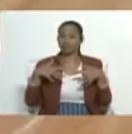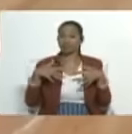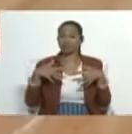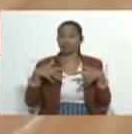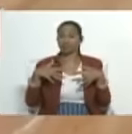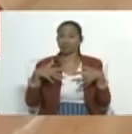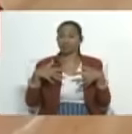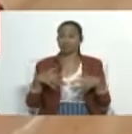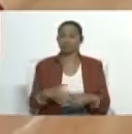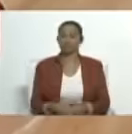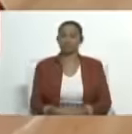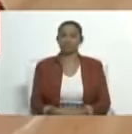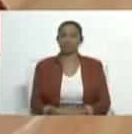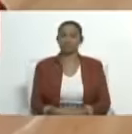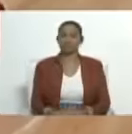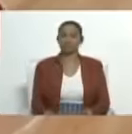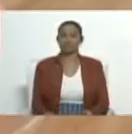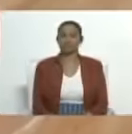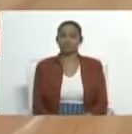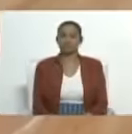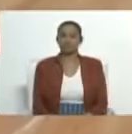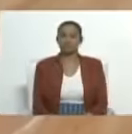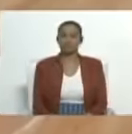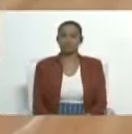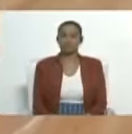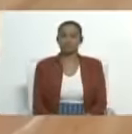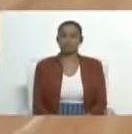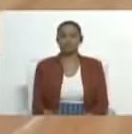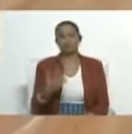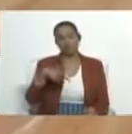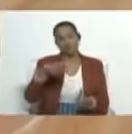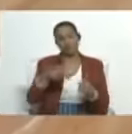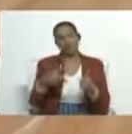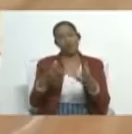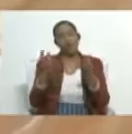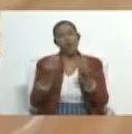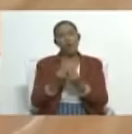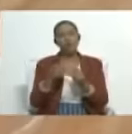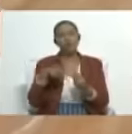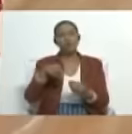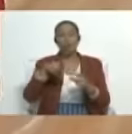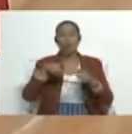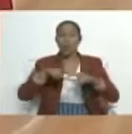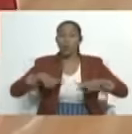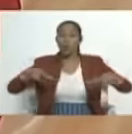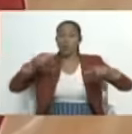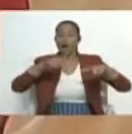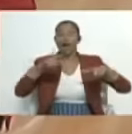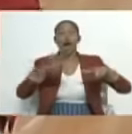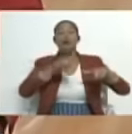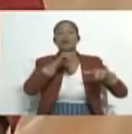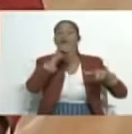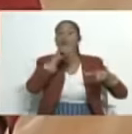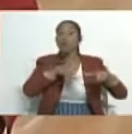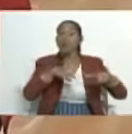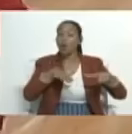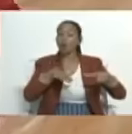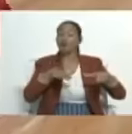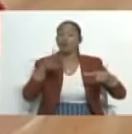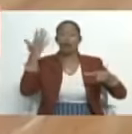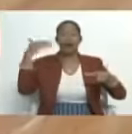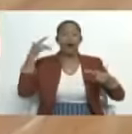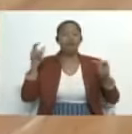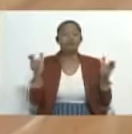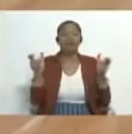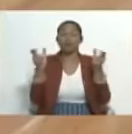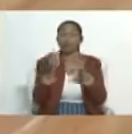acompañándonos en este lugar histórico donde se reunían